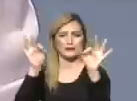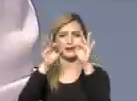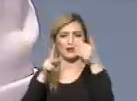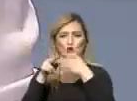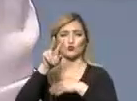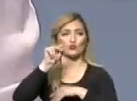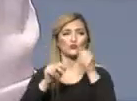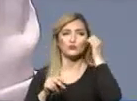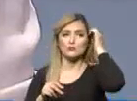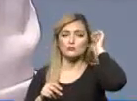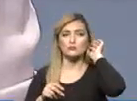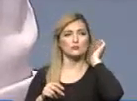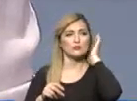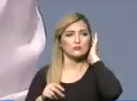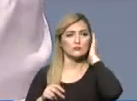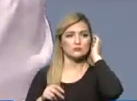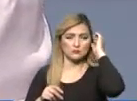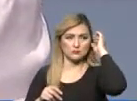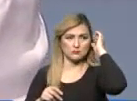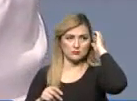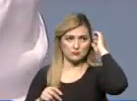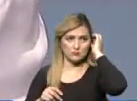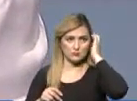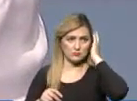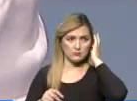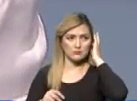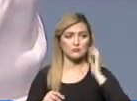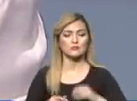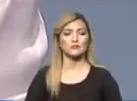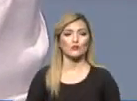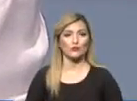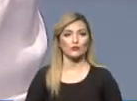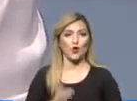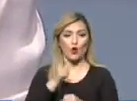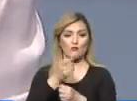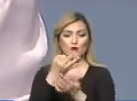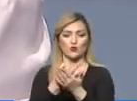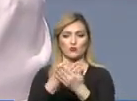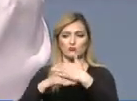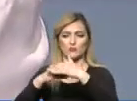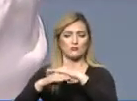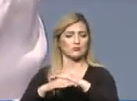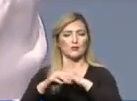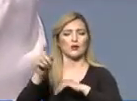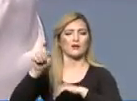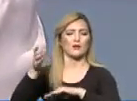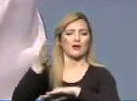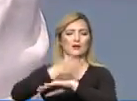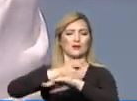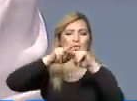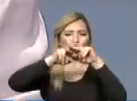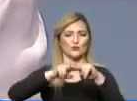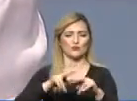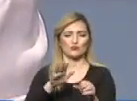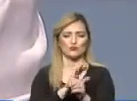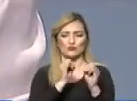servicio. Definió que no se sigan emitiendo las facturas por el momento hasta hacer una revisión completa de todas ellas,